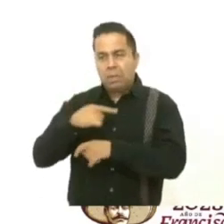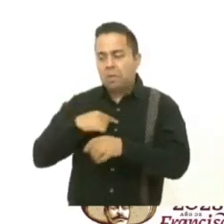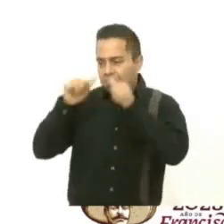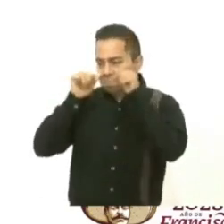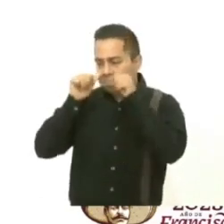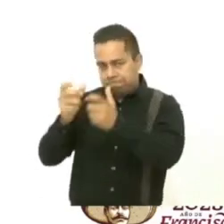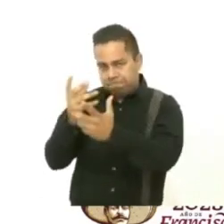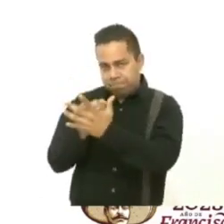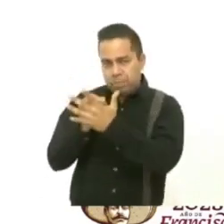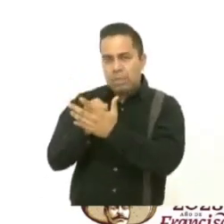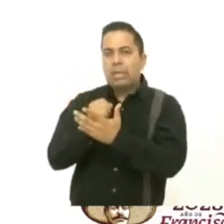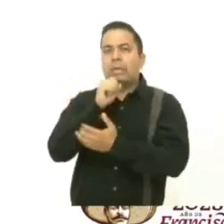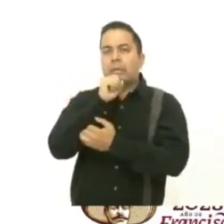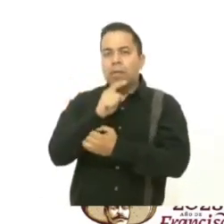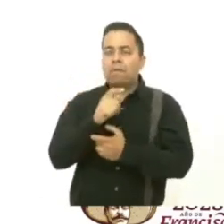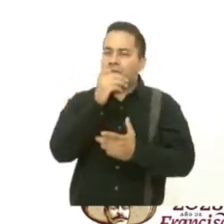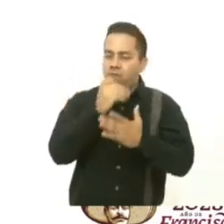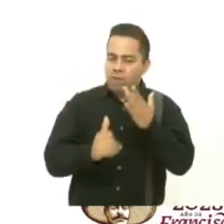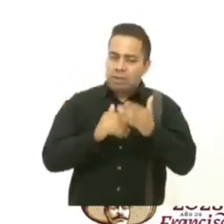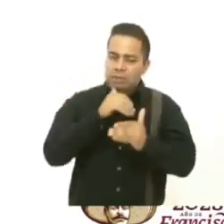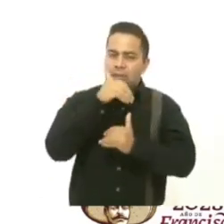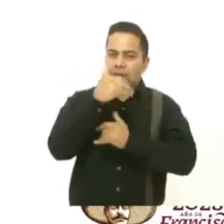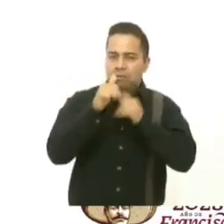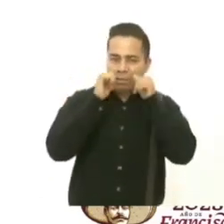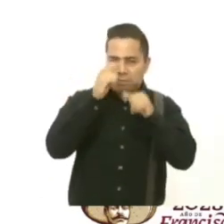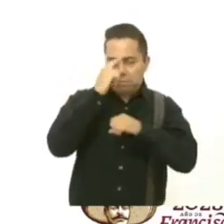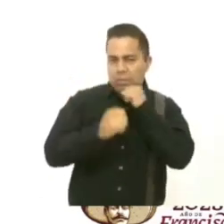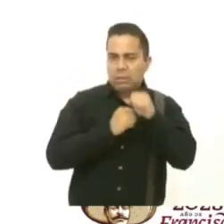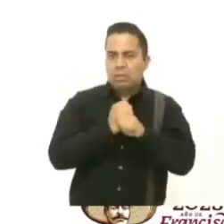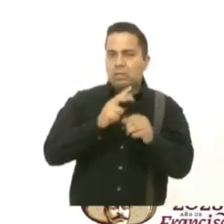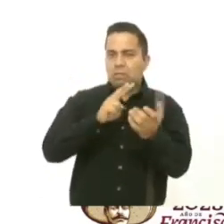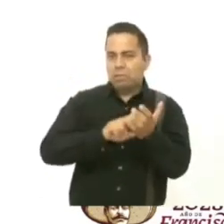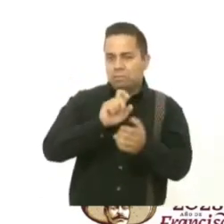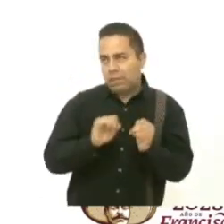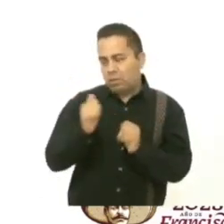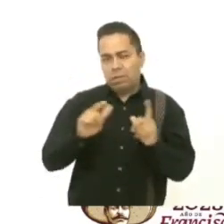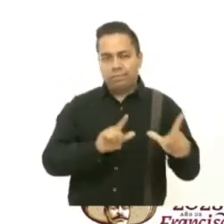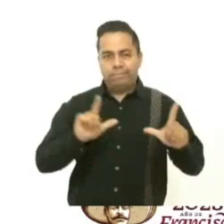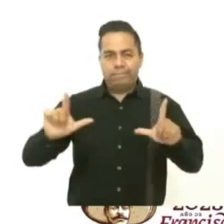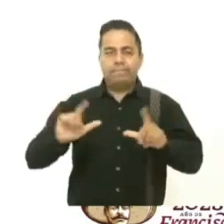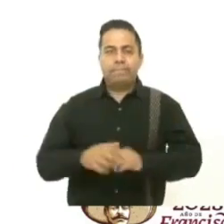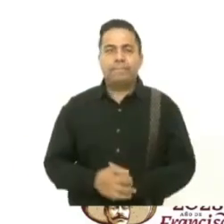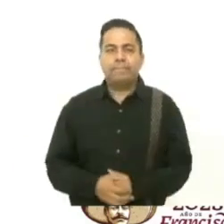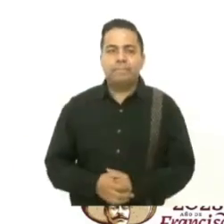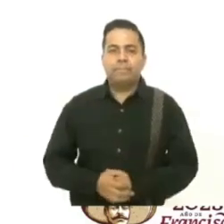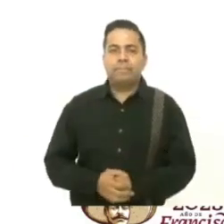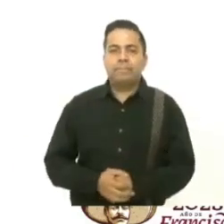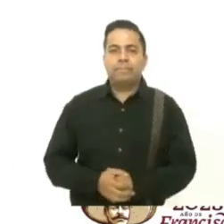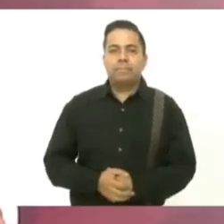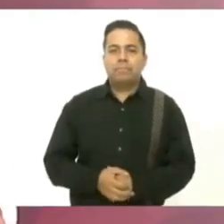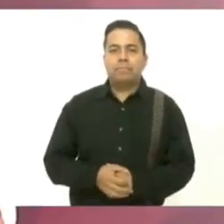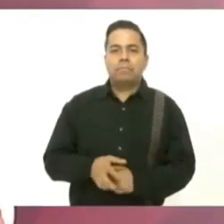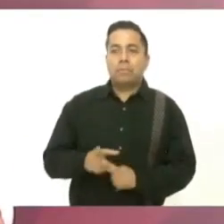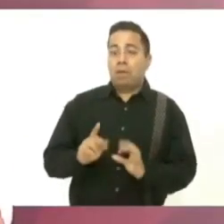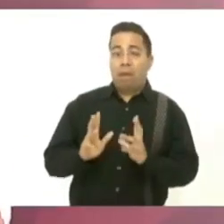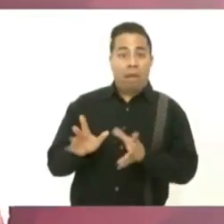atendiendo y los que estaremos atendiendo hacia el 2024 y este año. Pero no nos quedamos